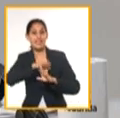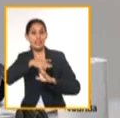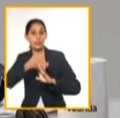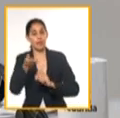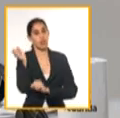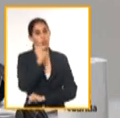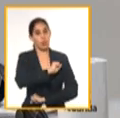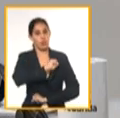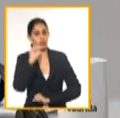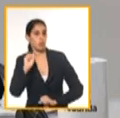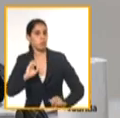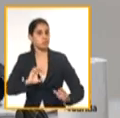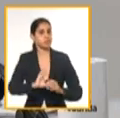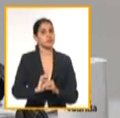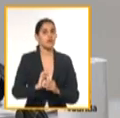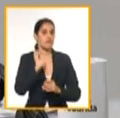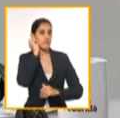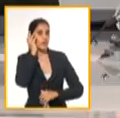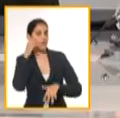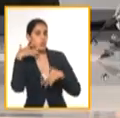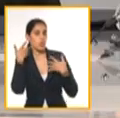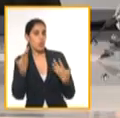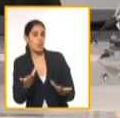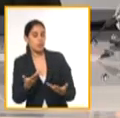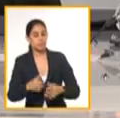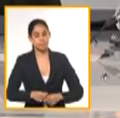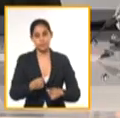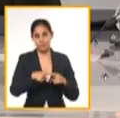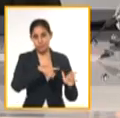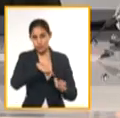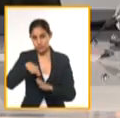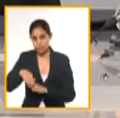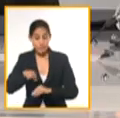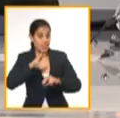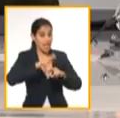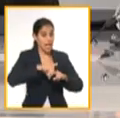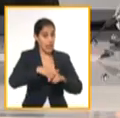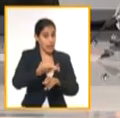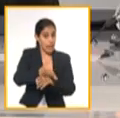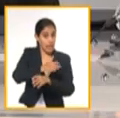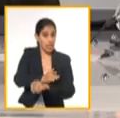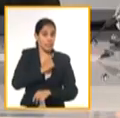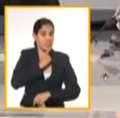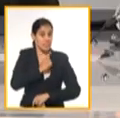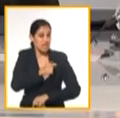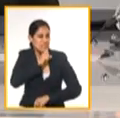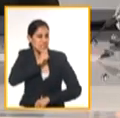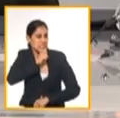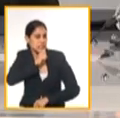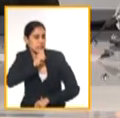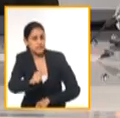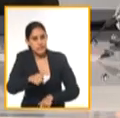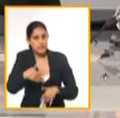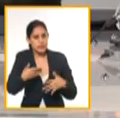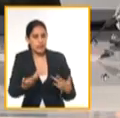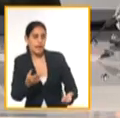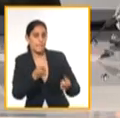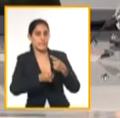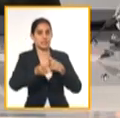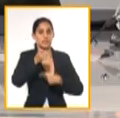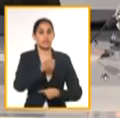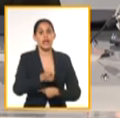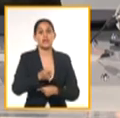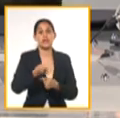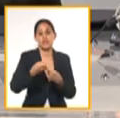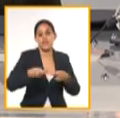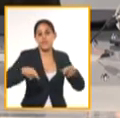esta solución de las microislas. Aunque en el caso de La Habana, como se decía acá, una de las complejidades es que sus principales fuentes de abasto están fuera de la capital,